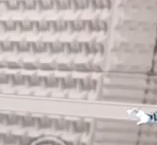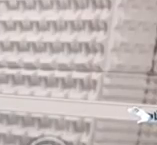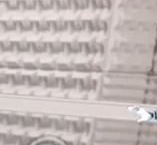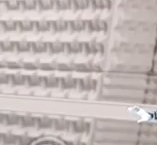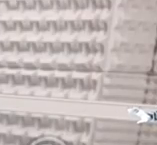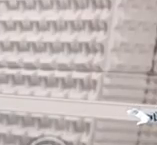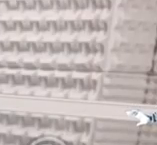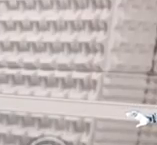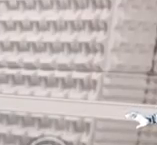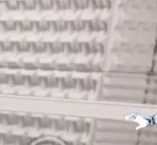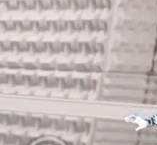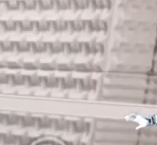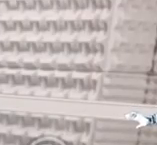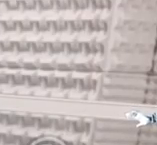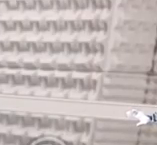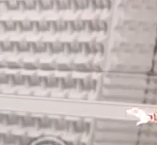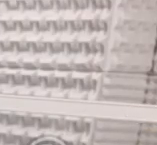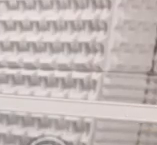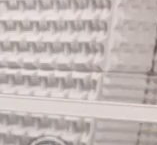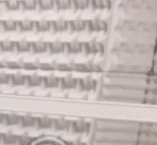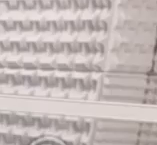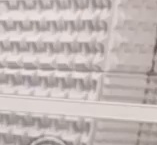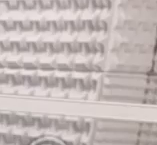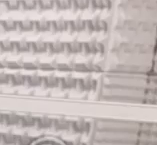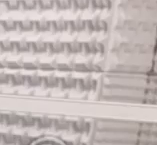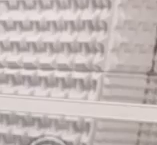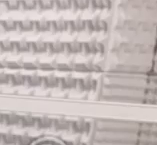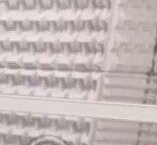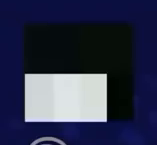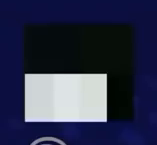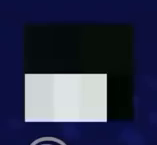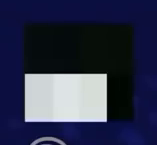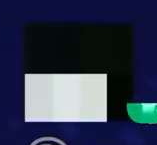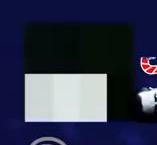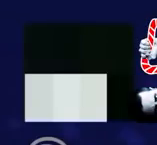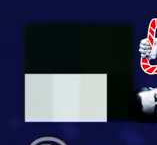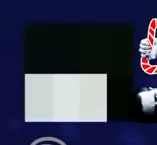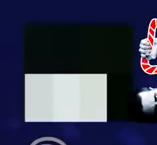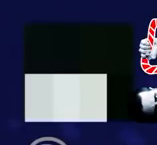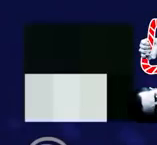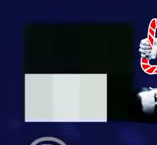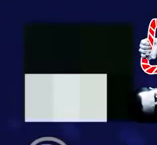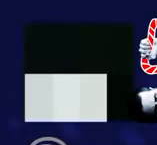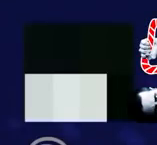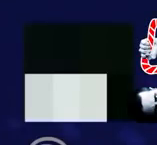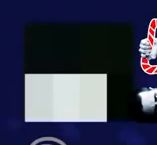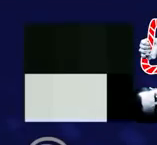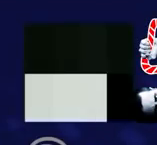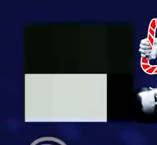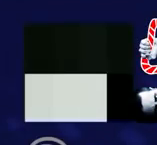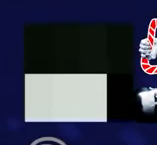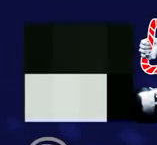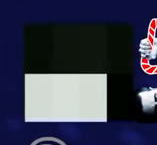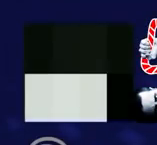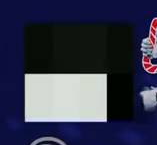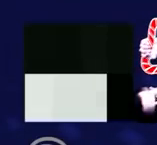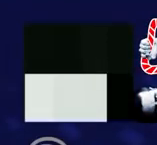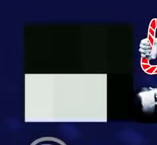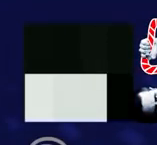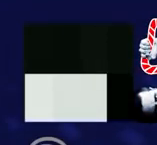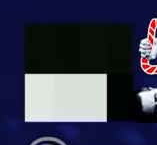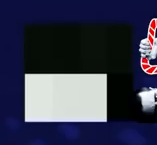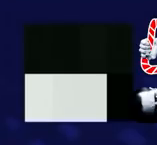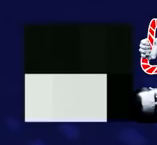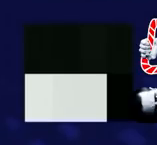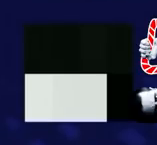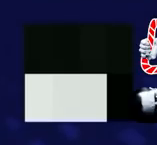Si Pfizer estuvo en Latinoamérica y solamente 8 países en los que no pudo ingresar, y de esos 8 países, uno es Argentina,